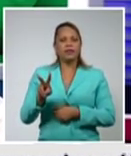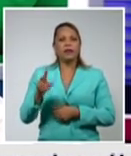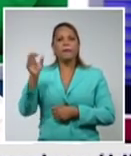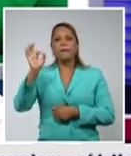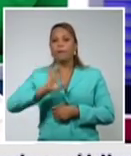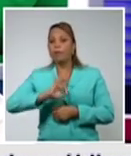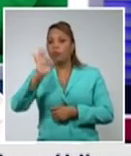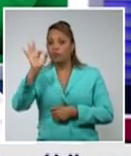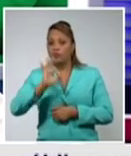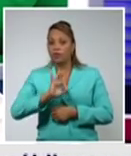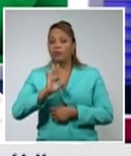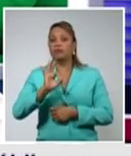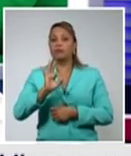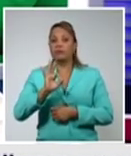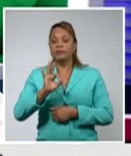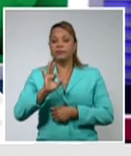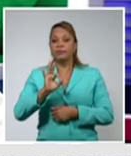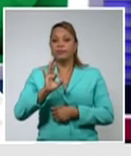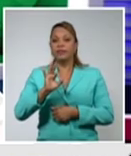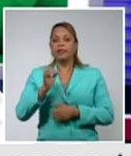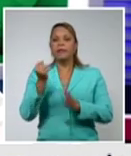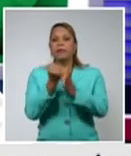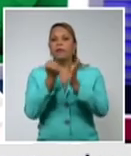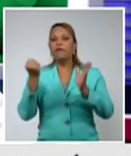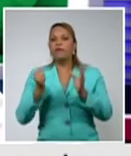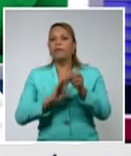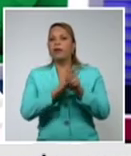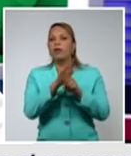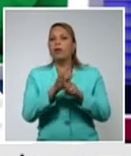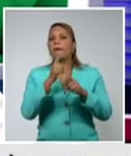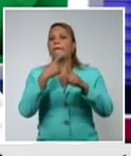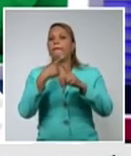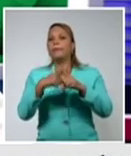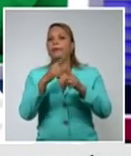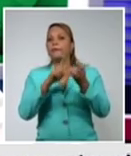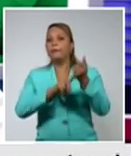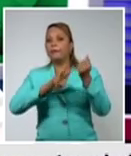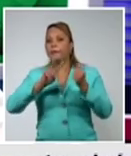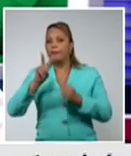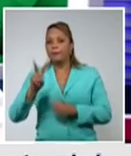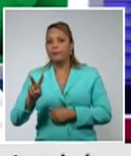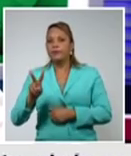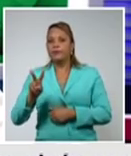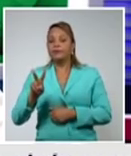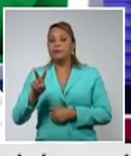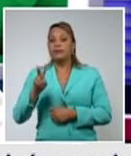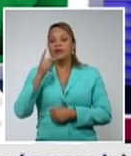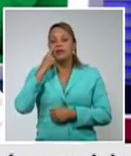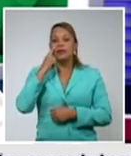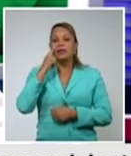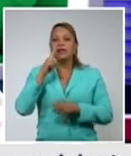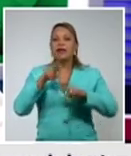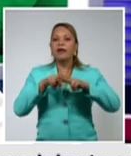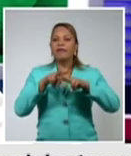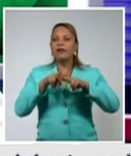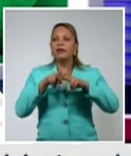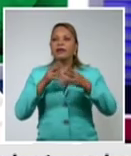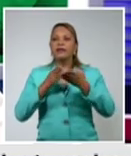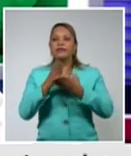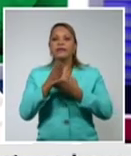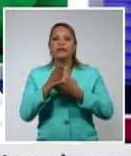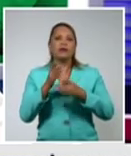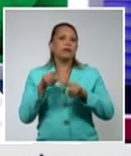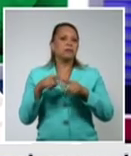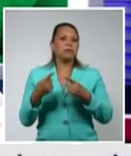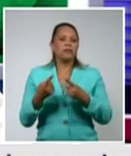incidencia de casos confirmados por territorio, Pues La Habana se mantiene en